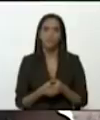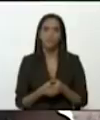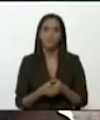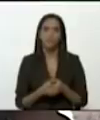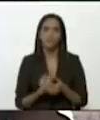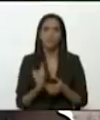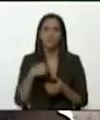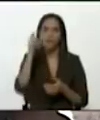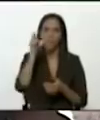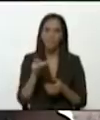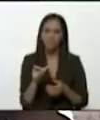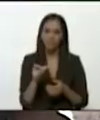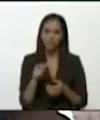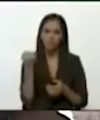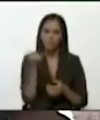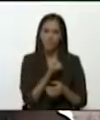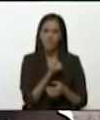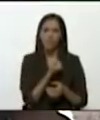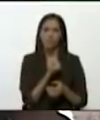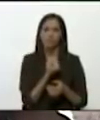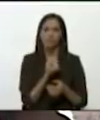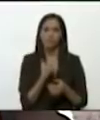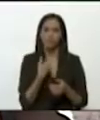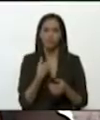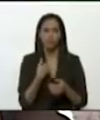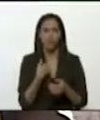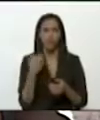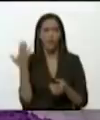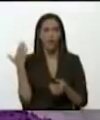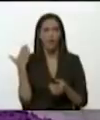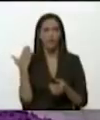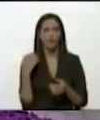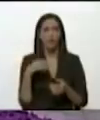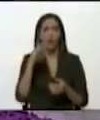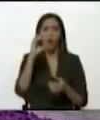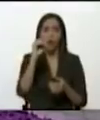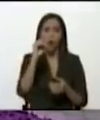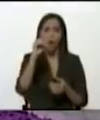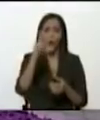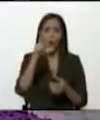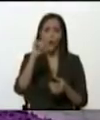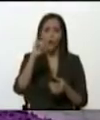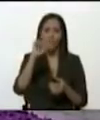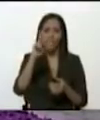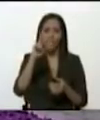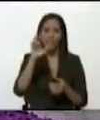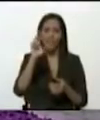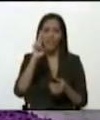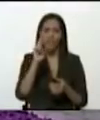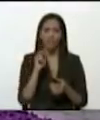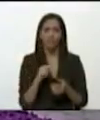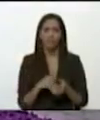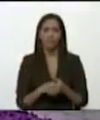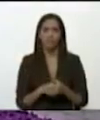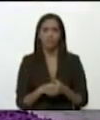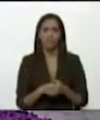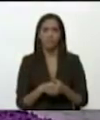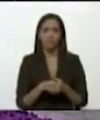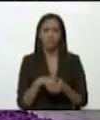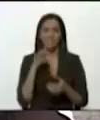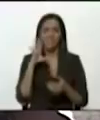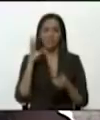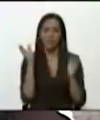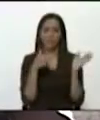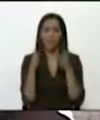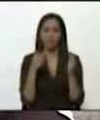Yo me acuerdo, yo estaba en Miraflores. Odermann, el camarada del colectivo del 5 de marzo. 5 de marzo, sí. Yo estaba en